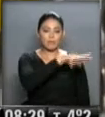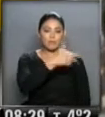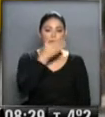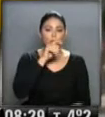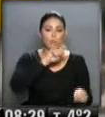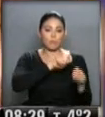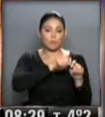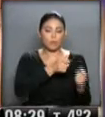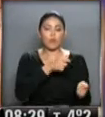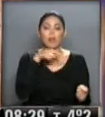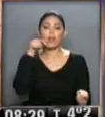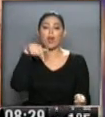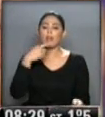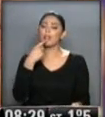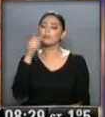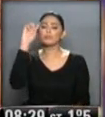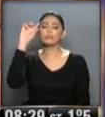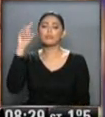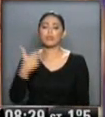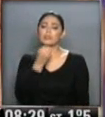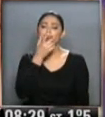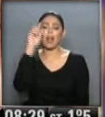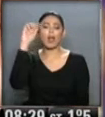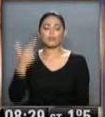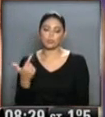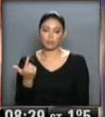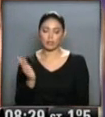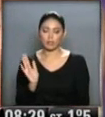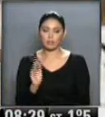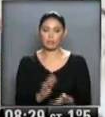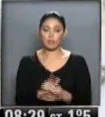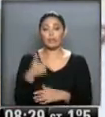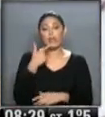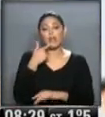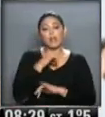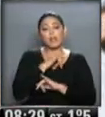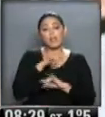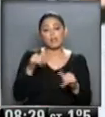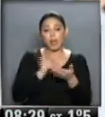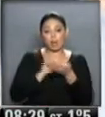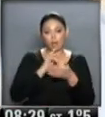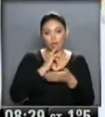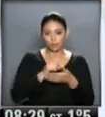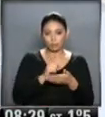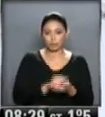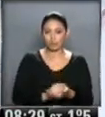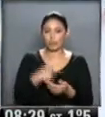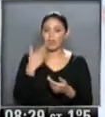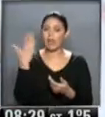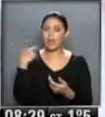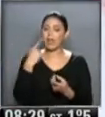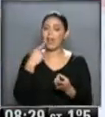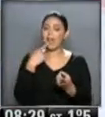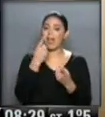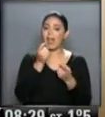se declarara no culpable de todos estos cargos de acuerdo a la conocida no previamente sus abogados en una entrevista con